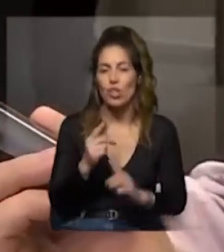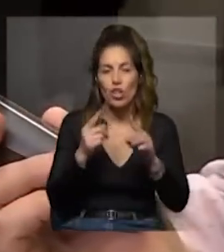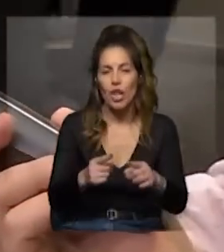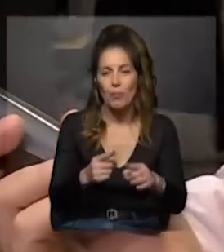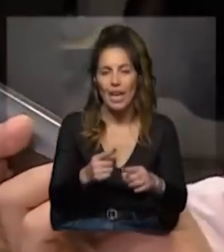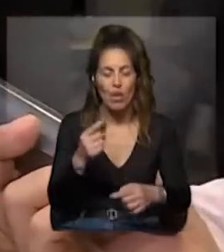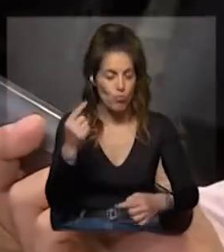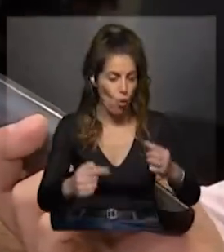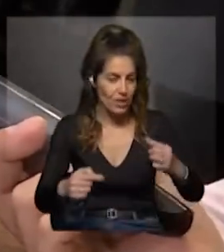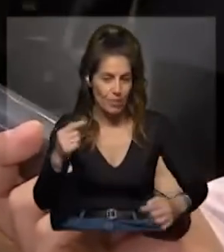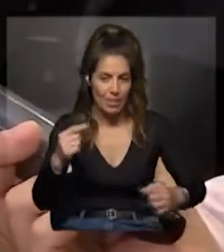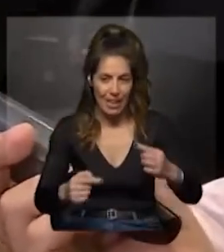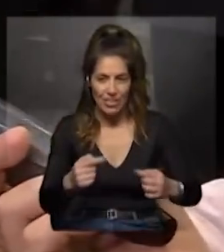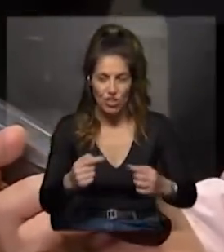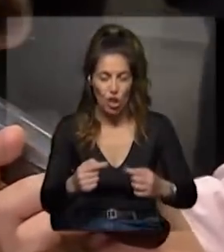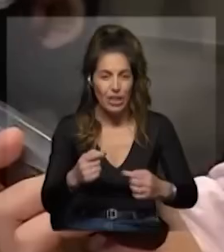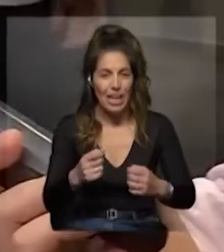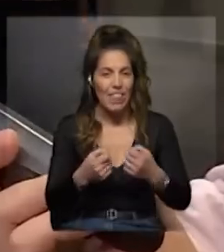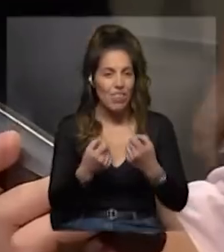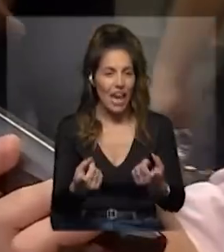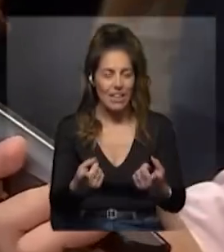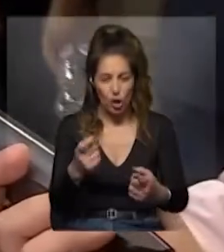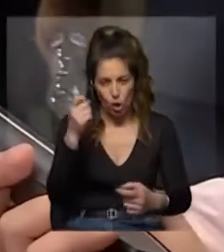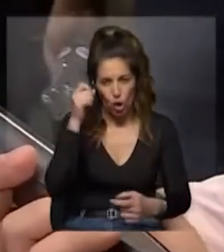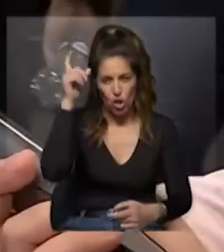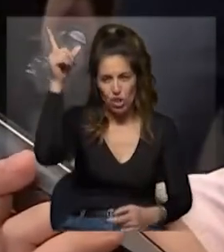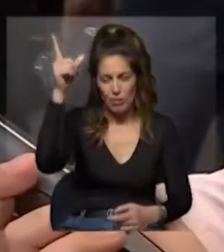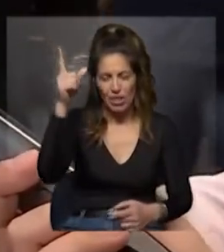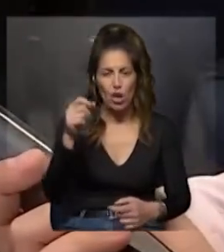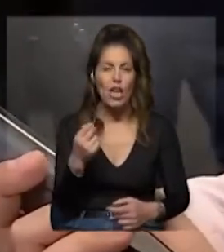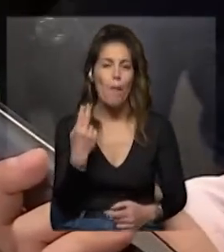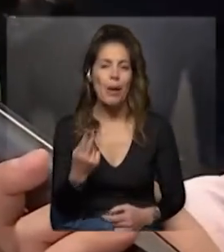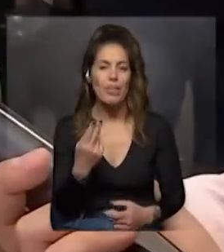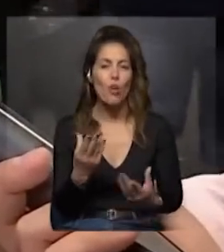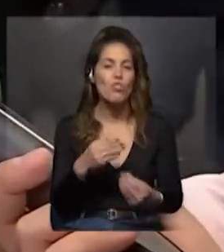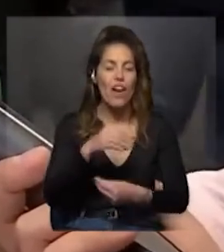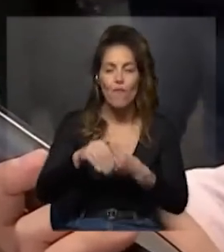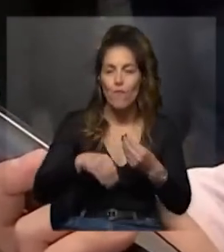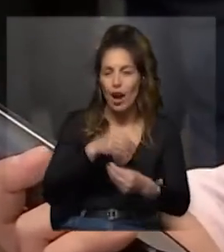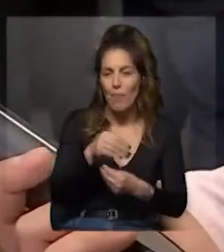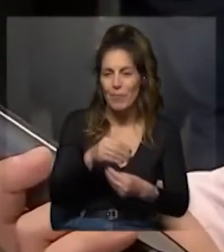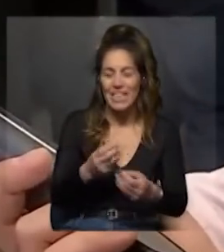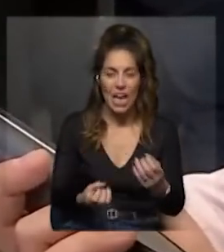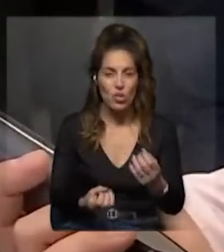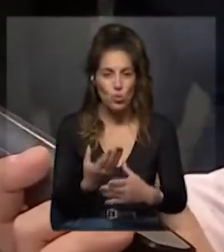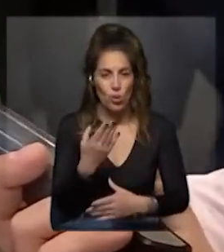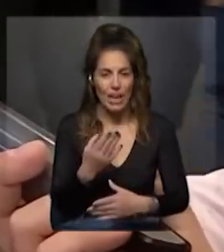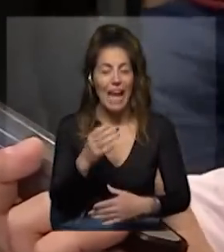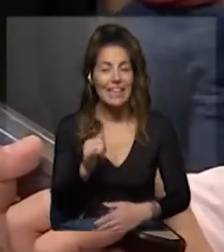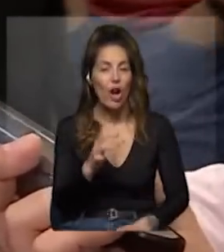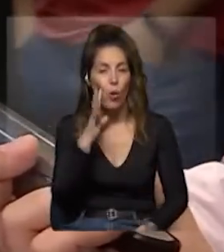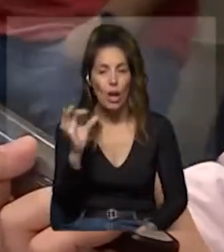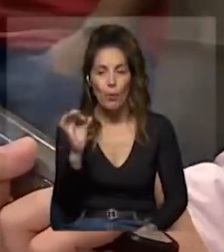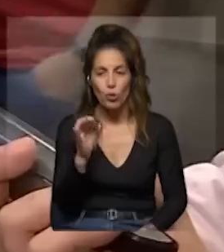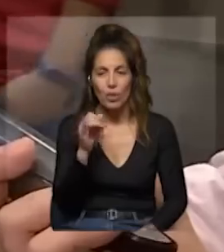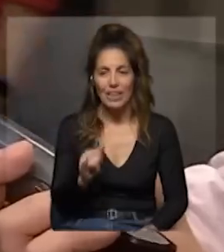m del conocimiento y ha permitido que en muchas familias surja y tenga una oportunidad de